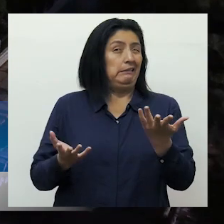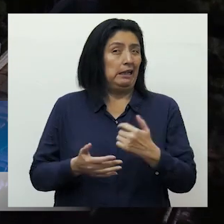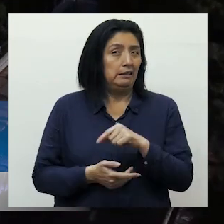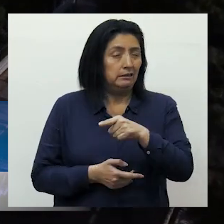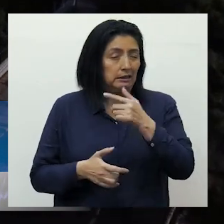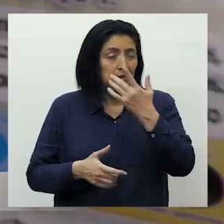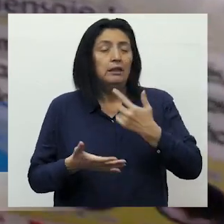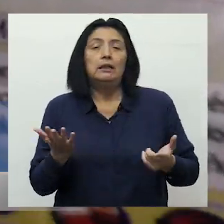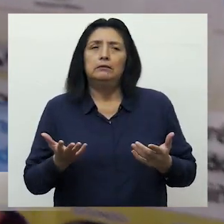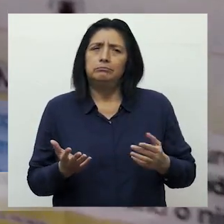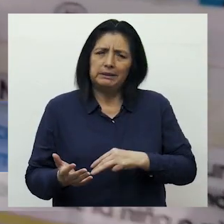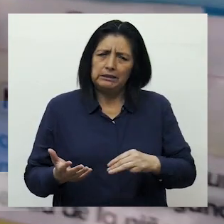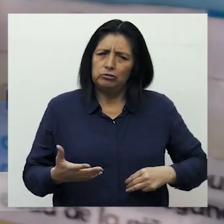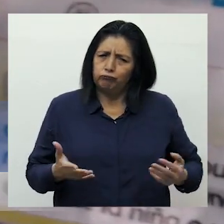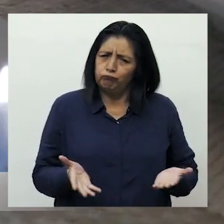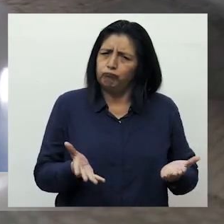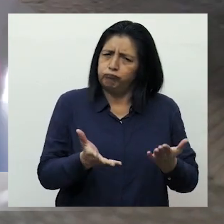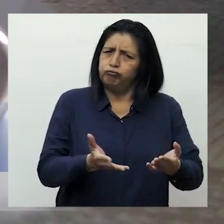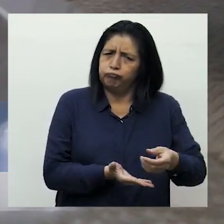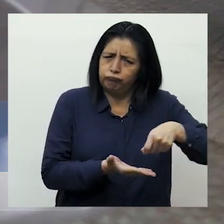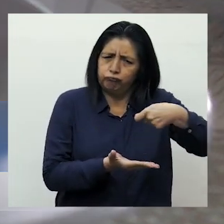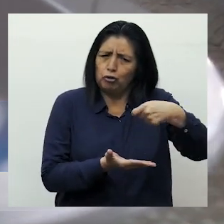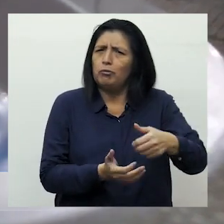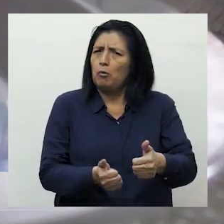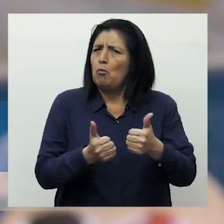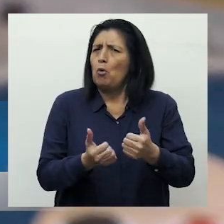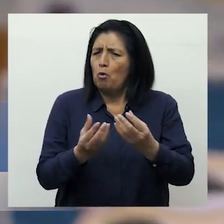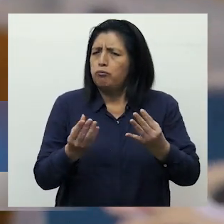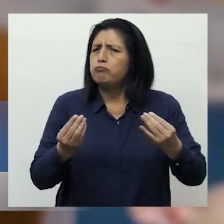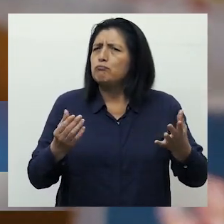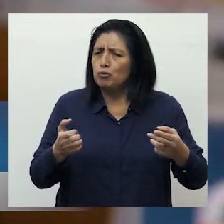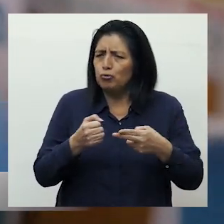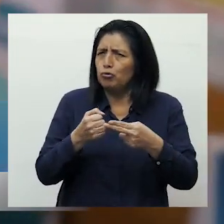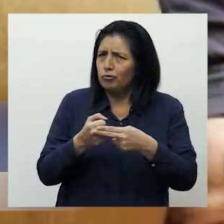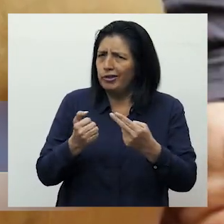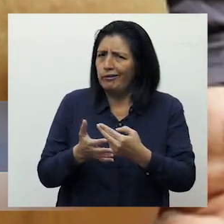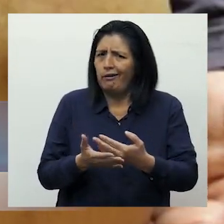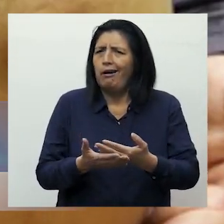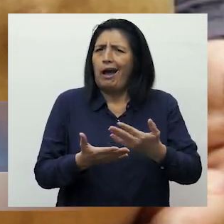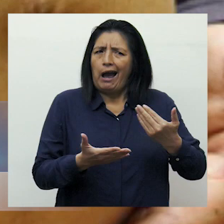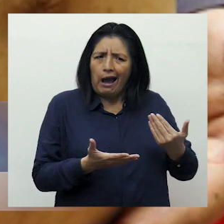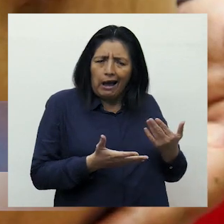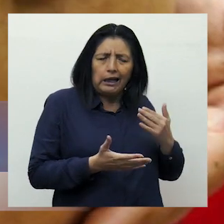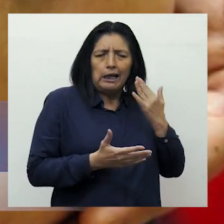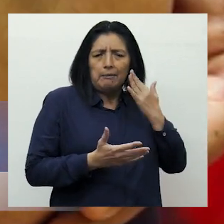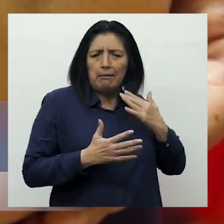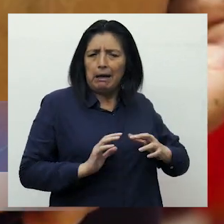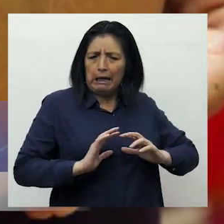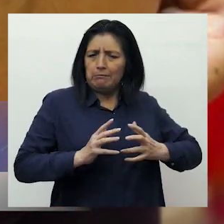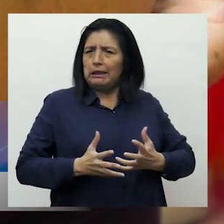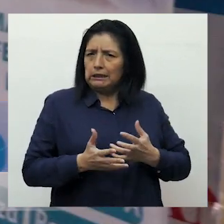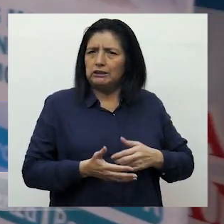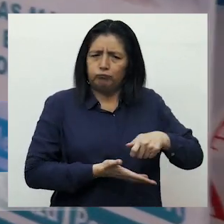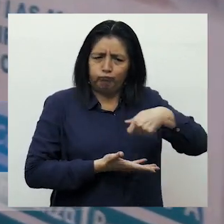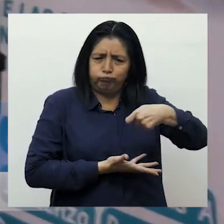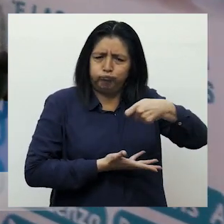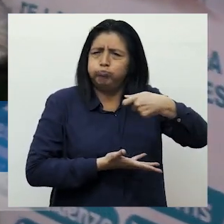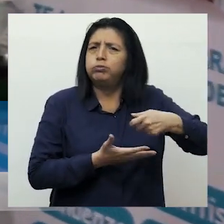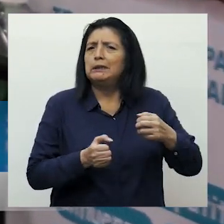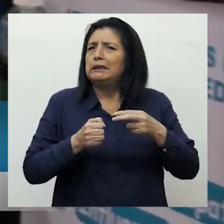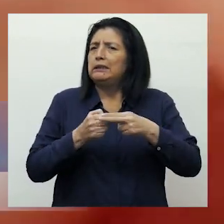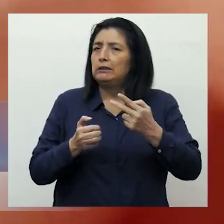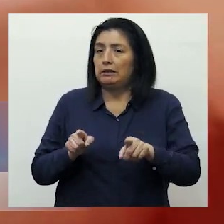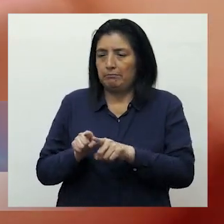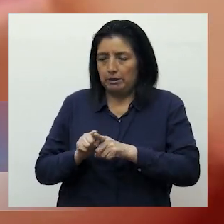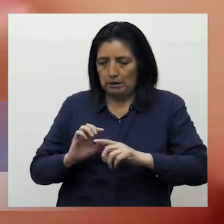Ministerio de Salud promueve una adecuada alimentación rica en hierro, incluso desde antes de que la madre quede embarazada. Asimismo, durante